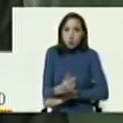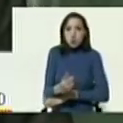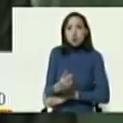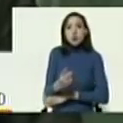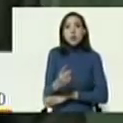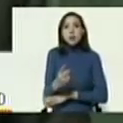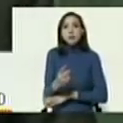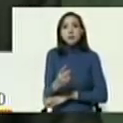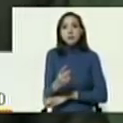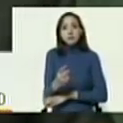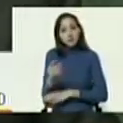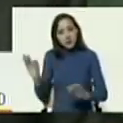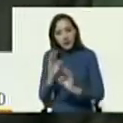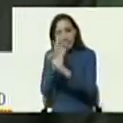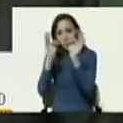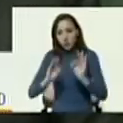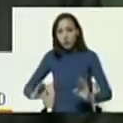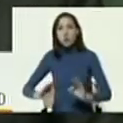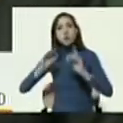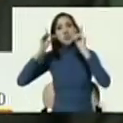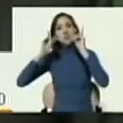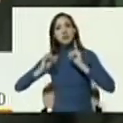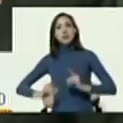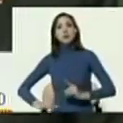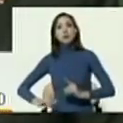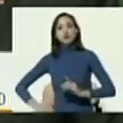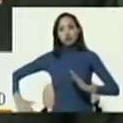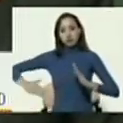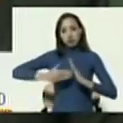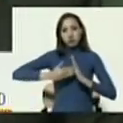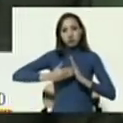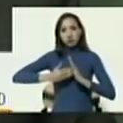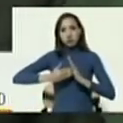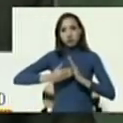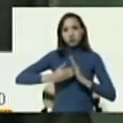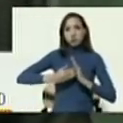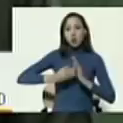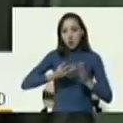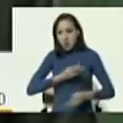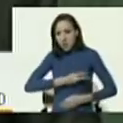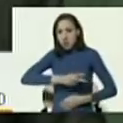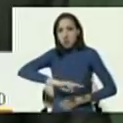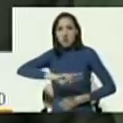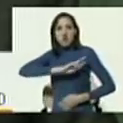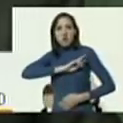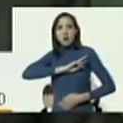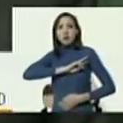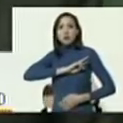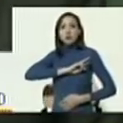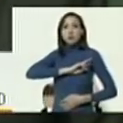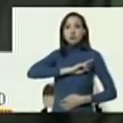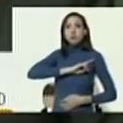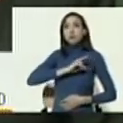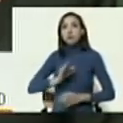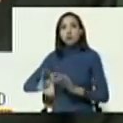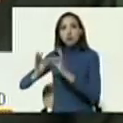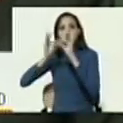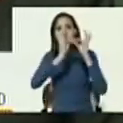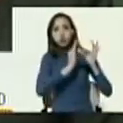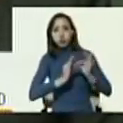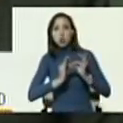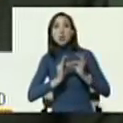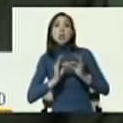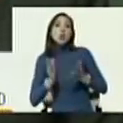modalidad de medidas arbitrarias unilaterales o disfrazadas bajo un falso unilateralismo colectivo, sino que